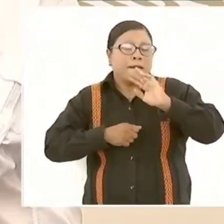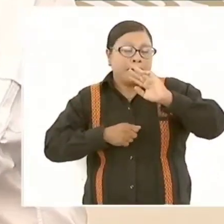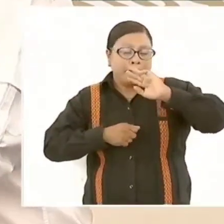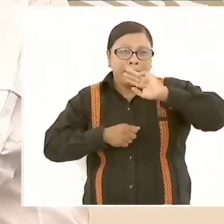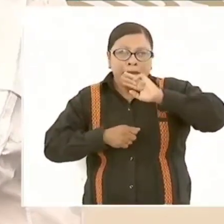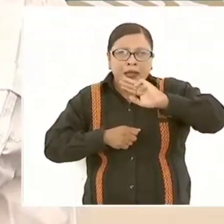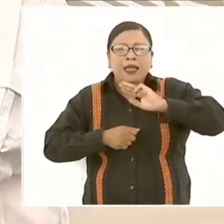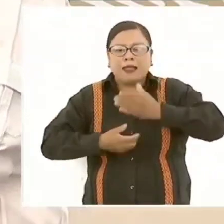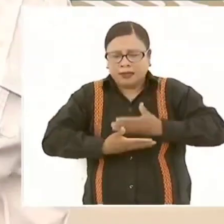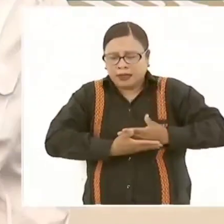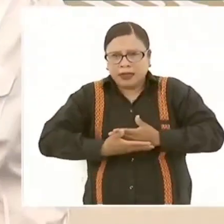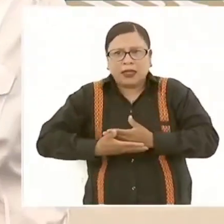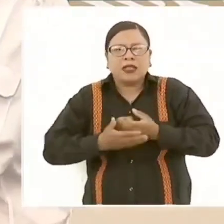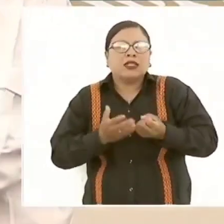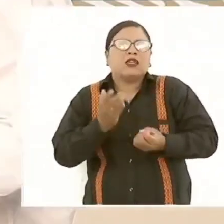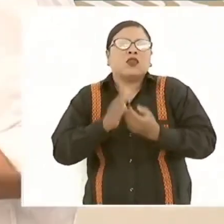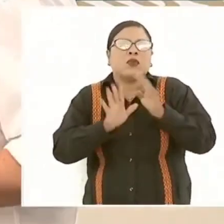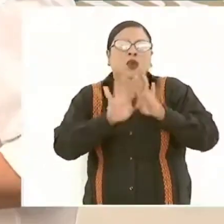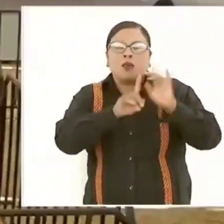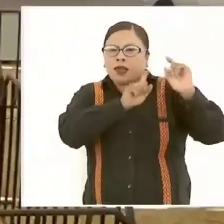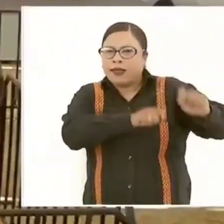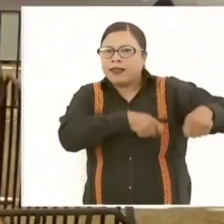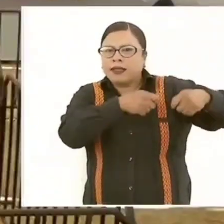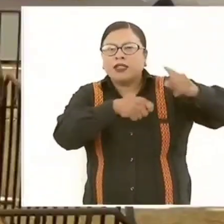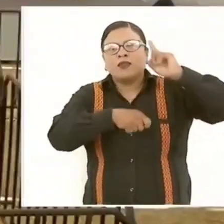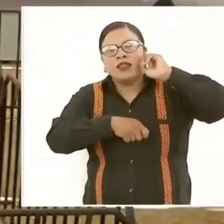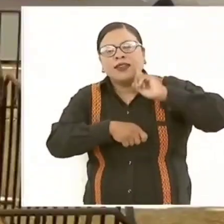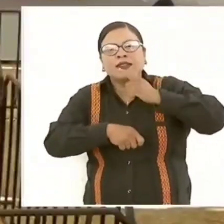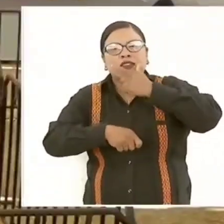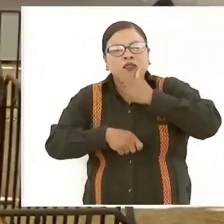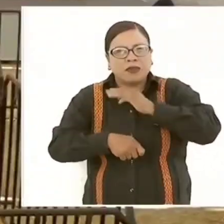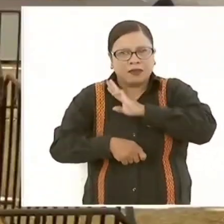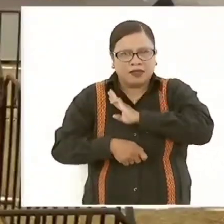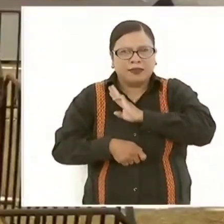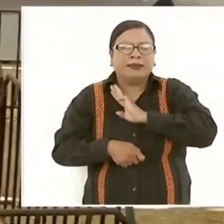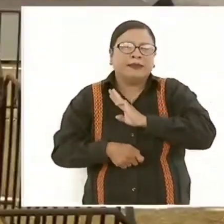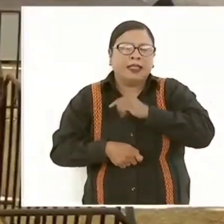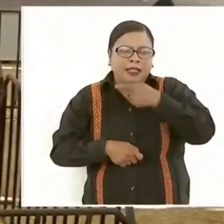nueva generación de oaxaqueñas y de oaxaqueños.